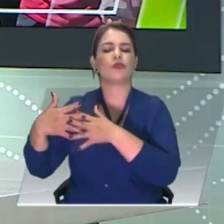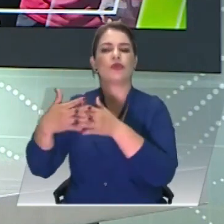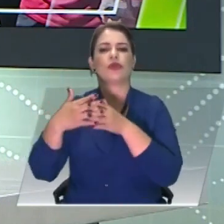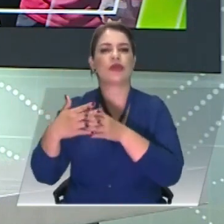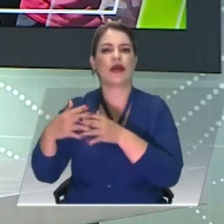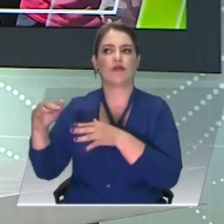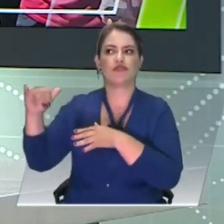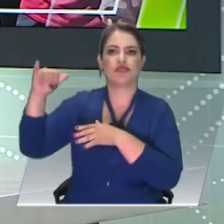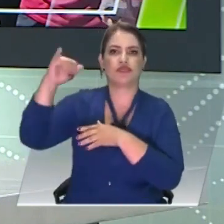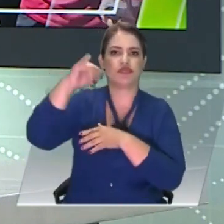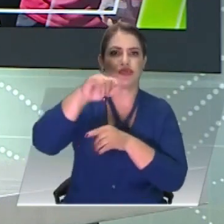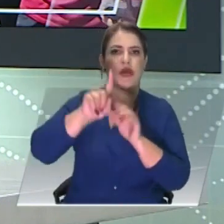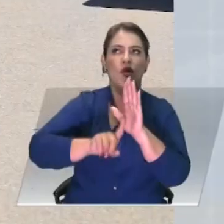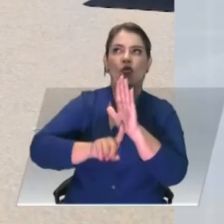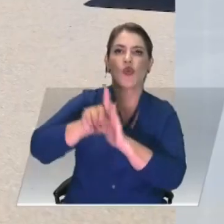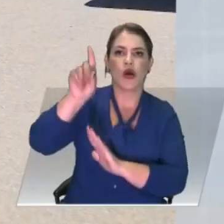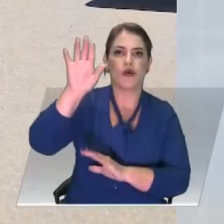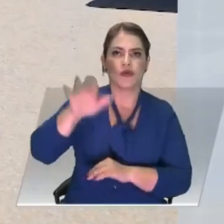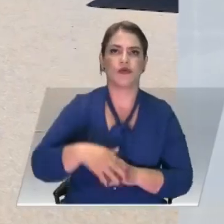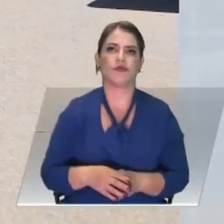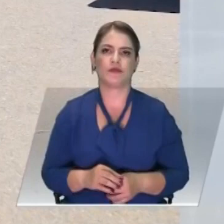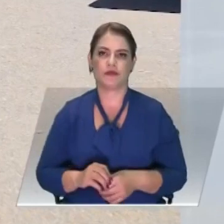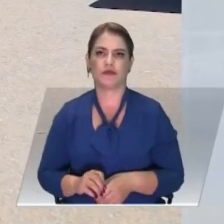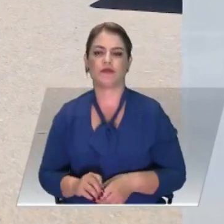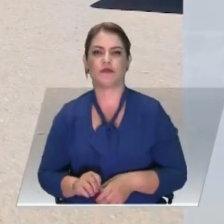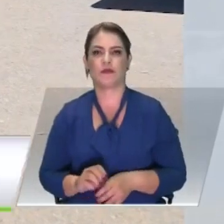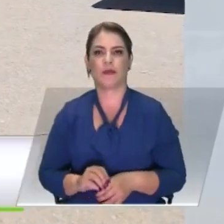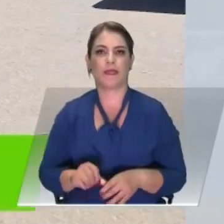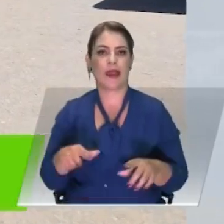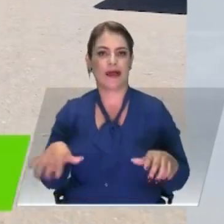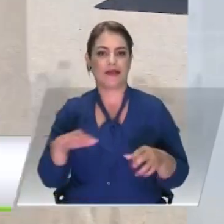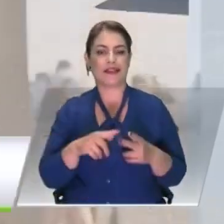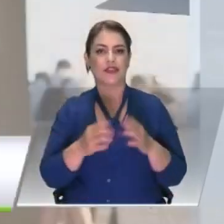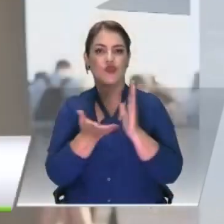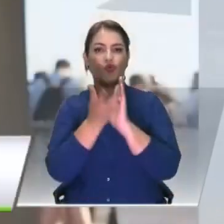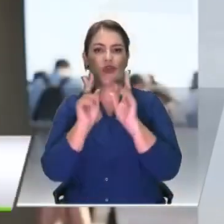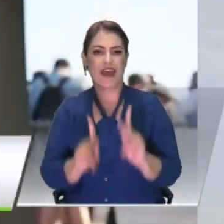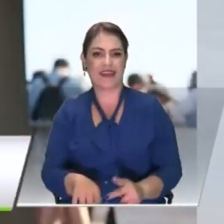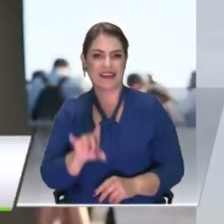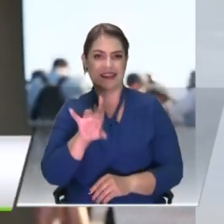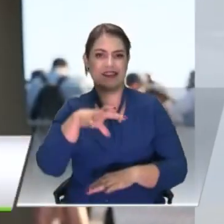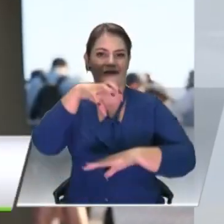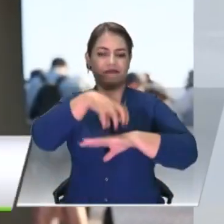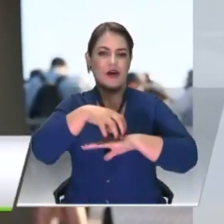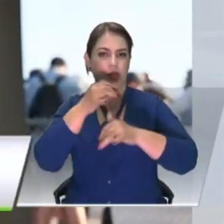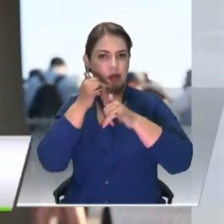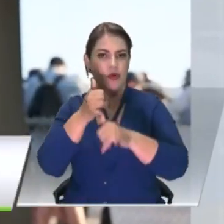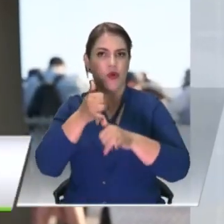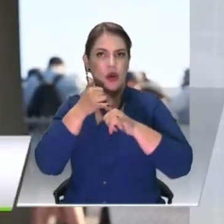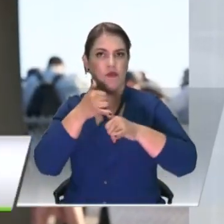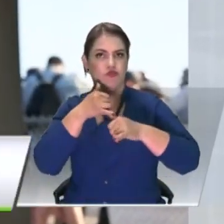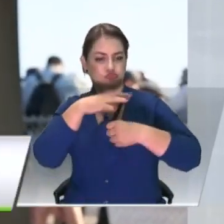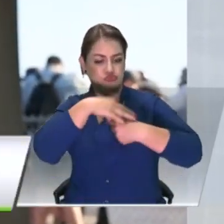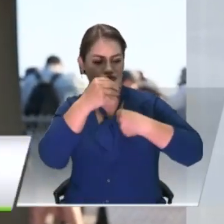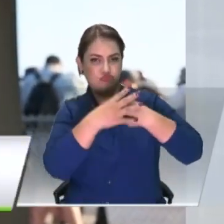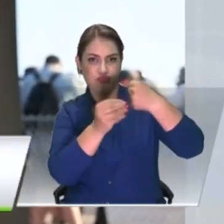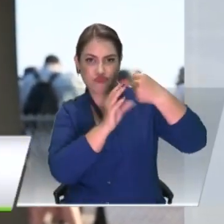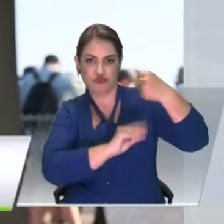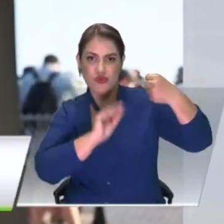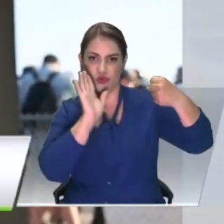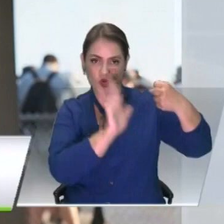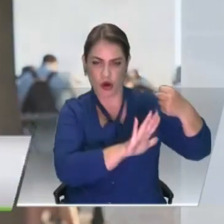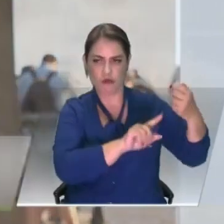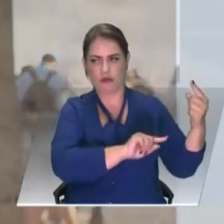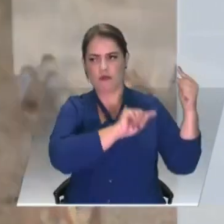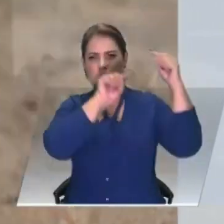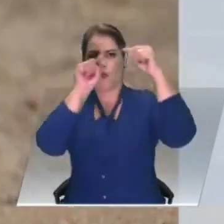Aeronáutica y Astronáutica. En la competencia, 15 estudiantes de la Facultad de Ingeniería Aeronáutica y Mecánica de la UPB participaron